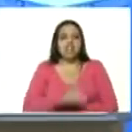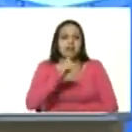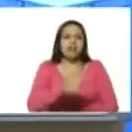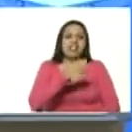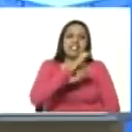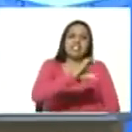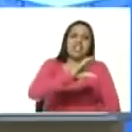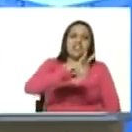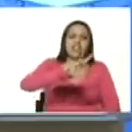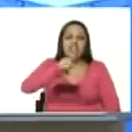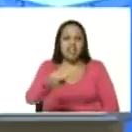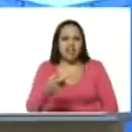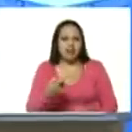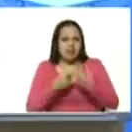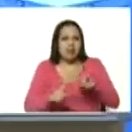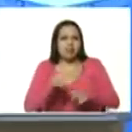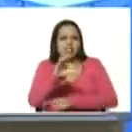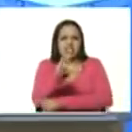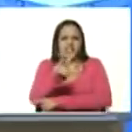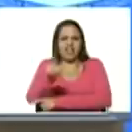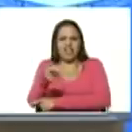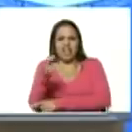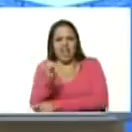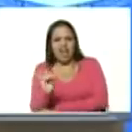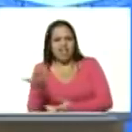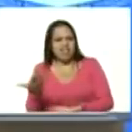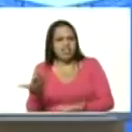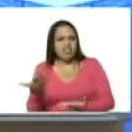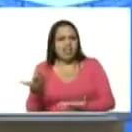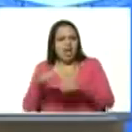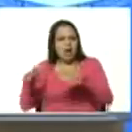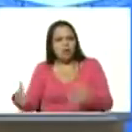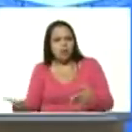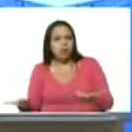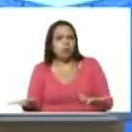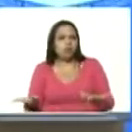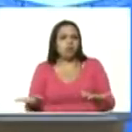la CBG está en Puerto Ordaz. ¿Qué hace con esos